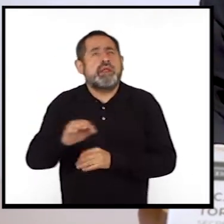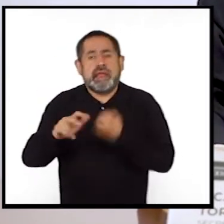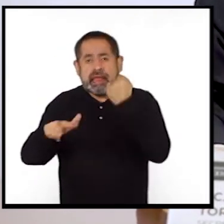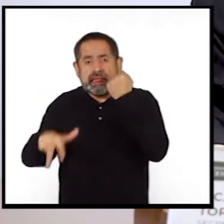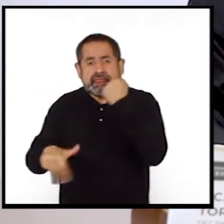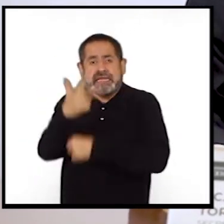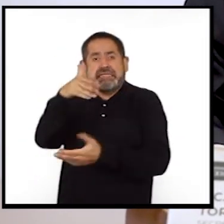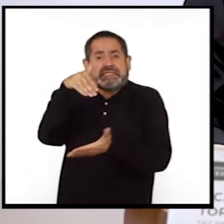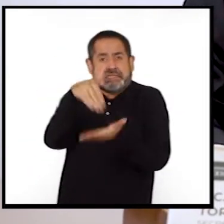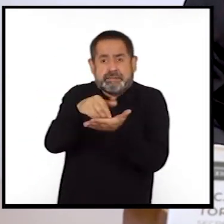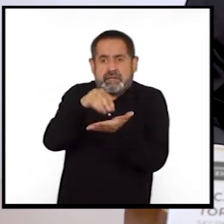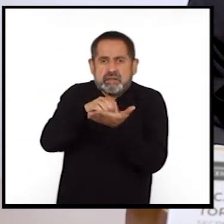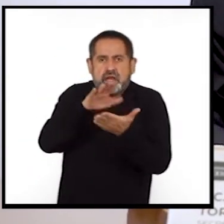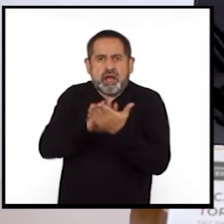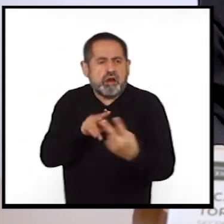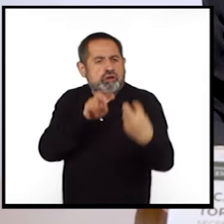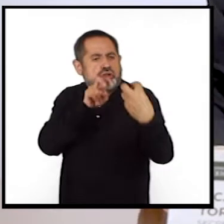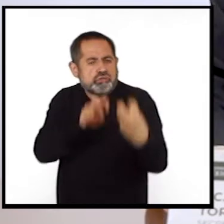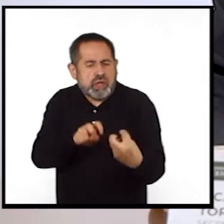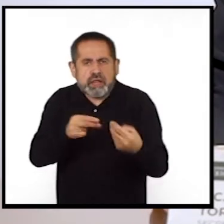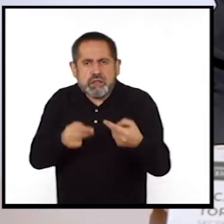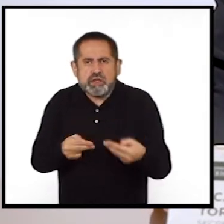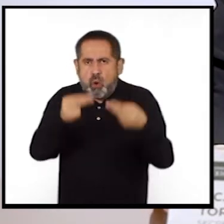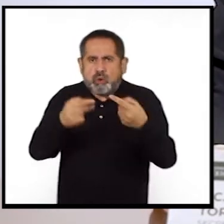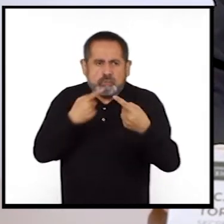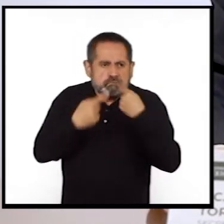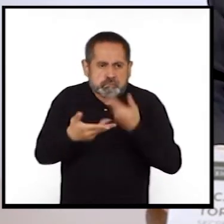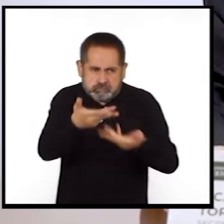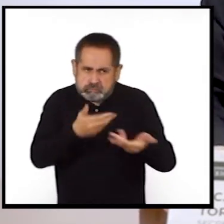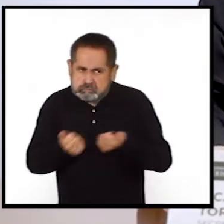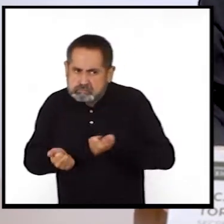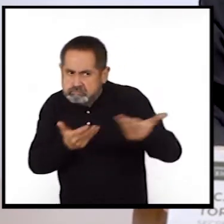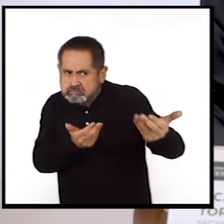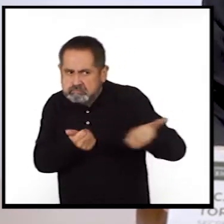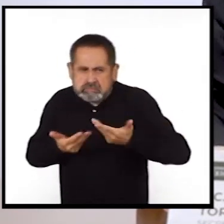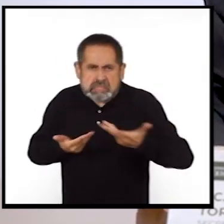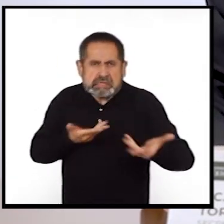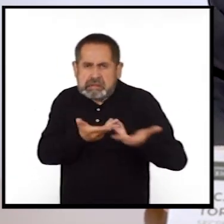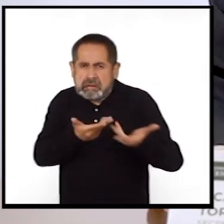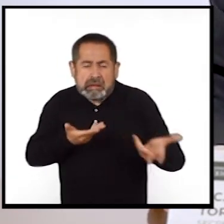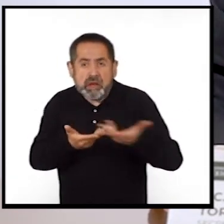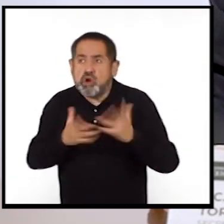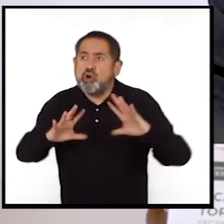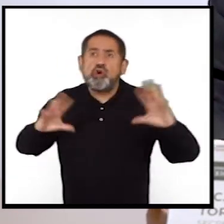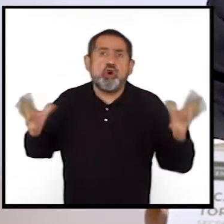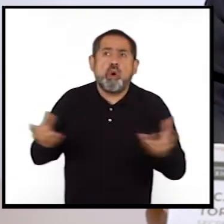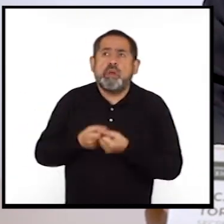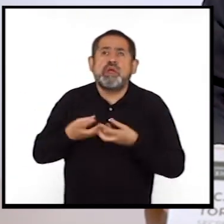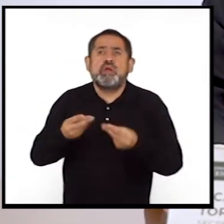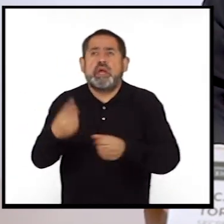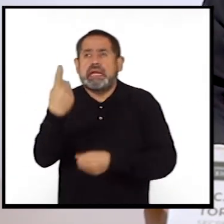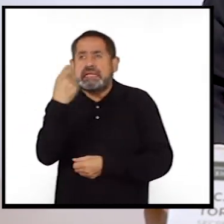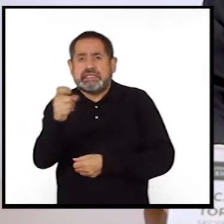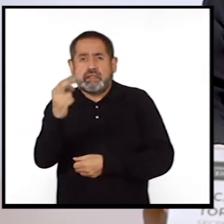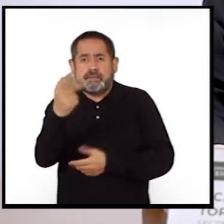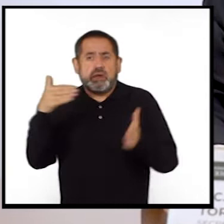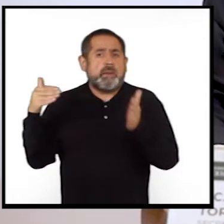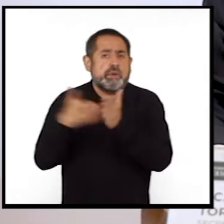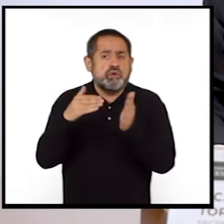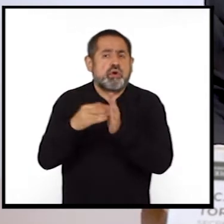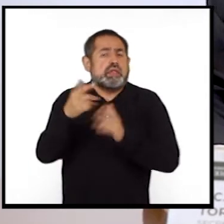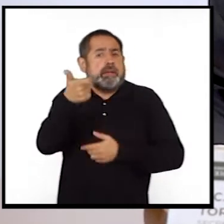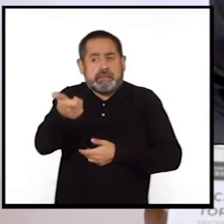concretaron más de 13.000 citas de negocios y se generó una derrama económica superior a